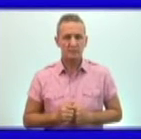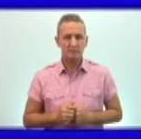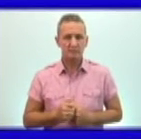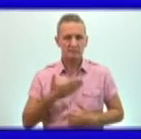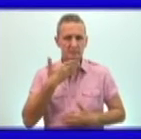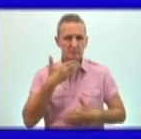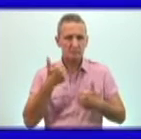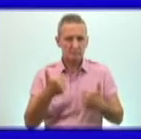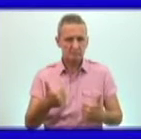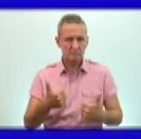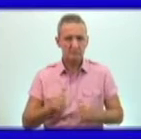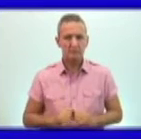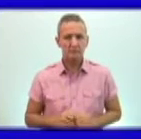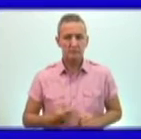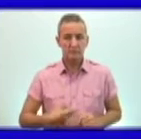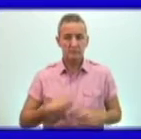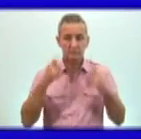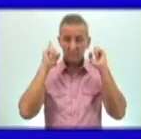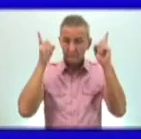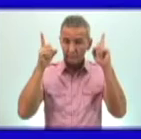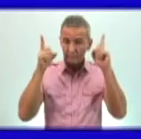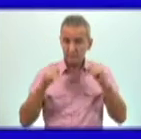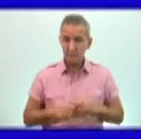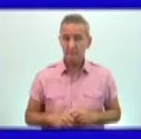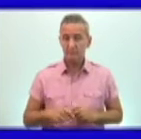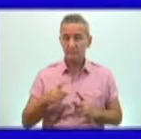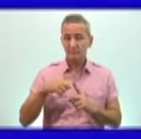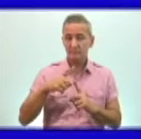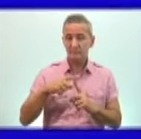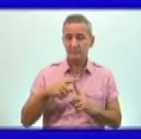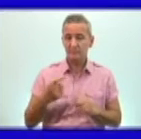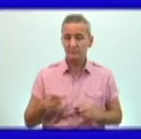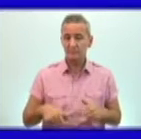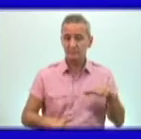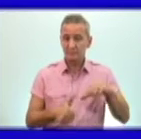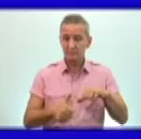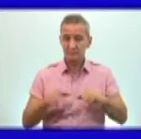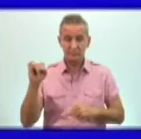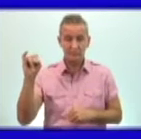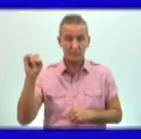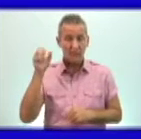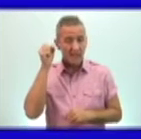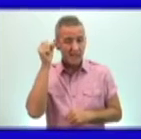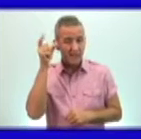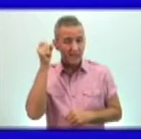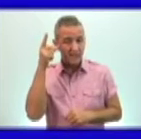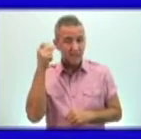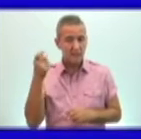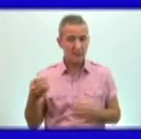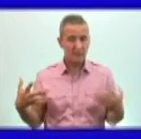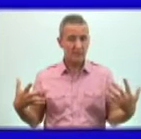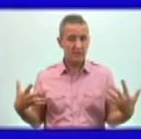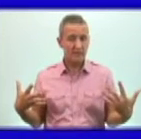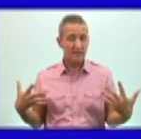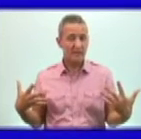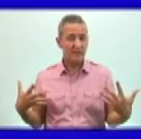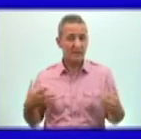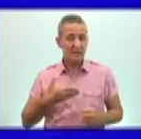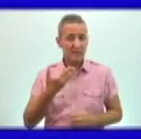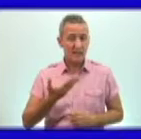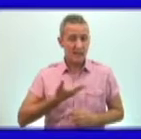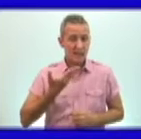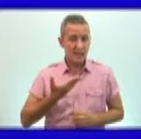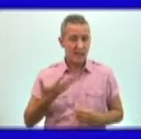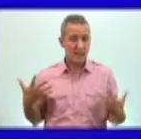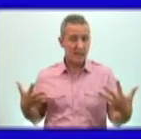en términos de cultura política y en términos de comportamiento, las ideas se expresan relacionándolas, como lo hemos